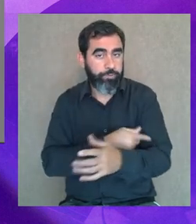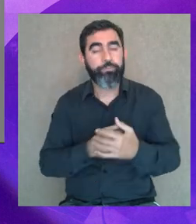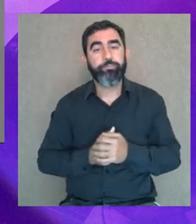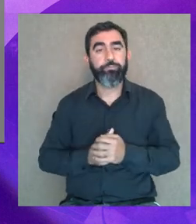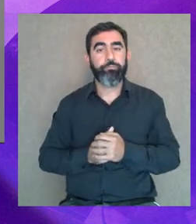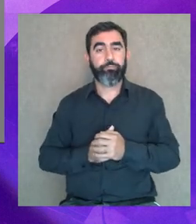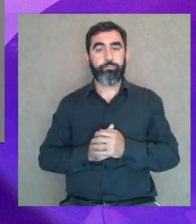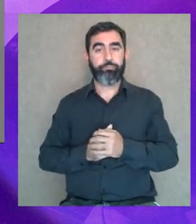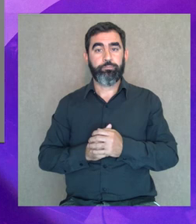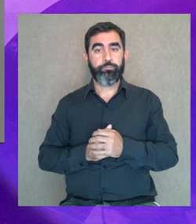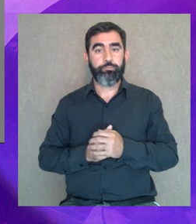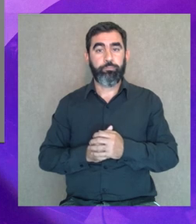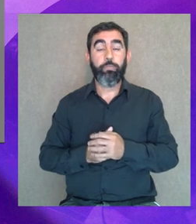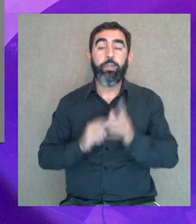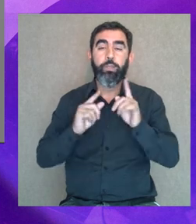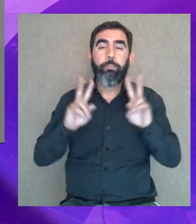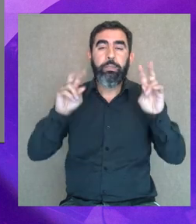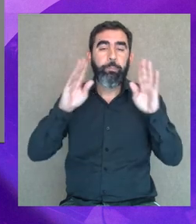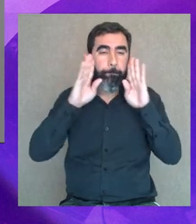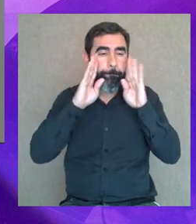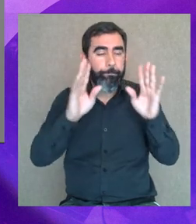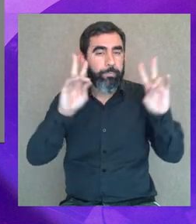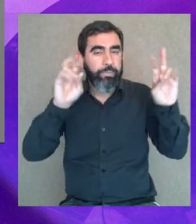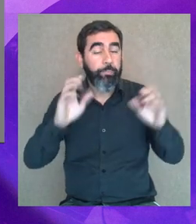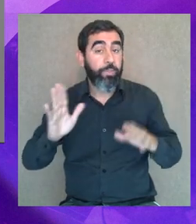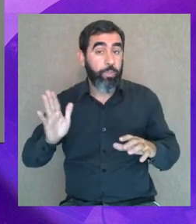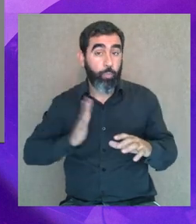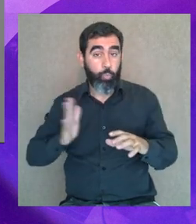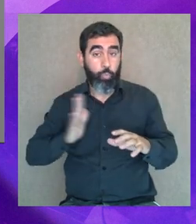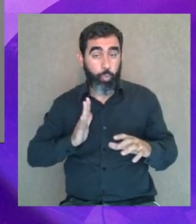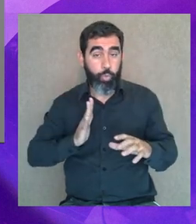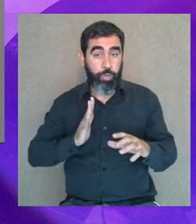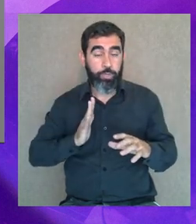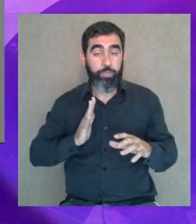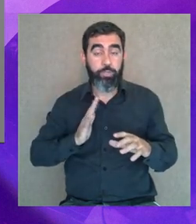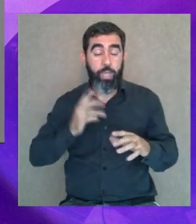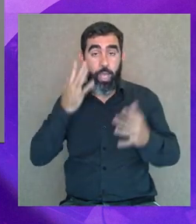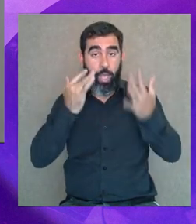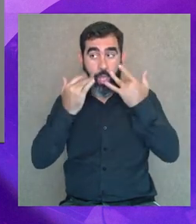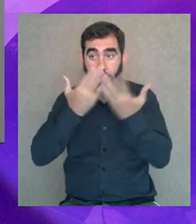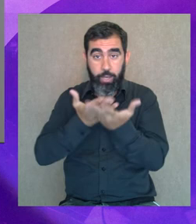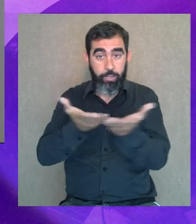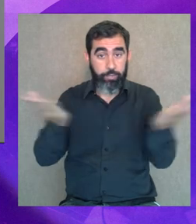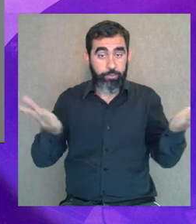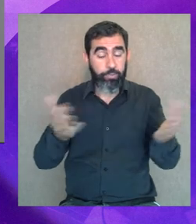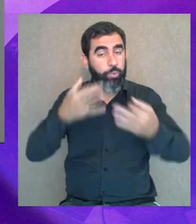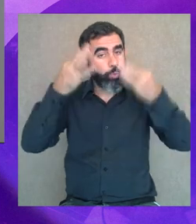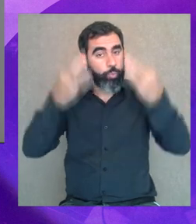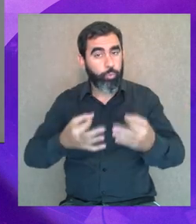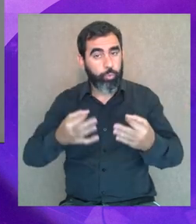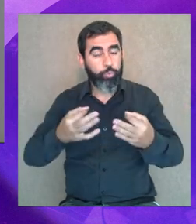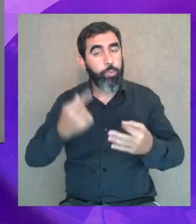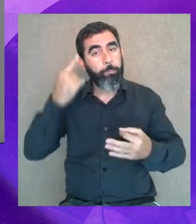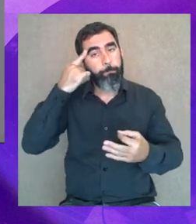este y se habló específicamente de la mujer y de los espectáculos justo